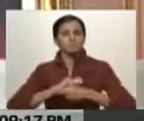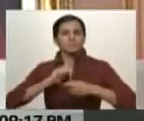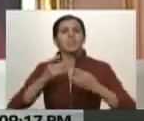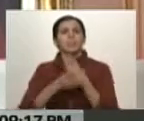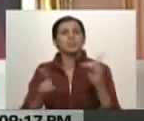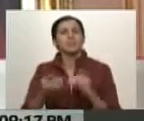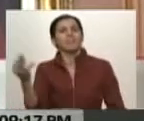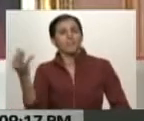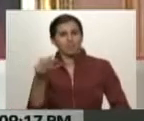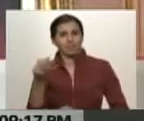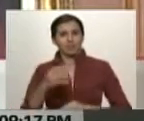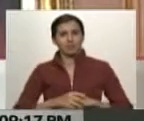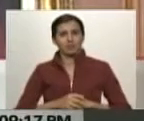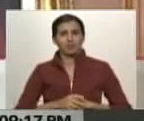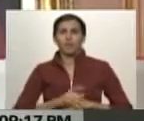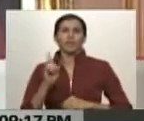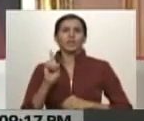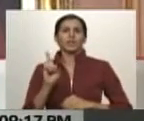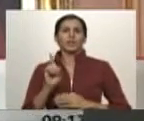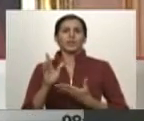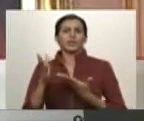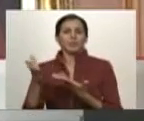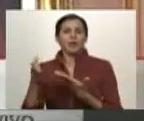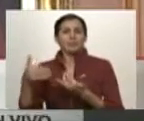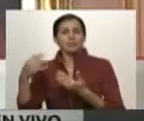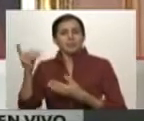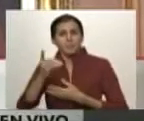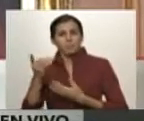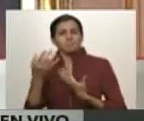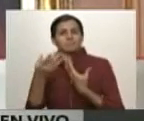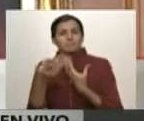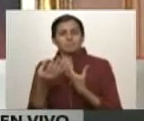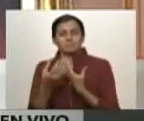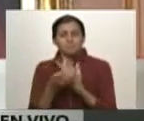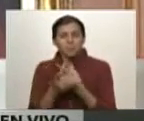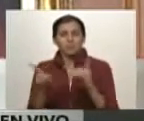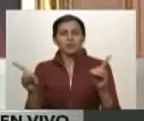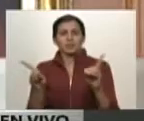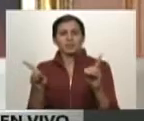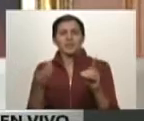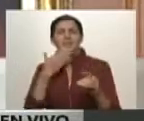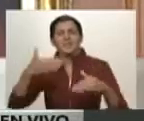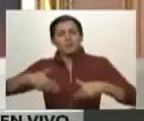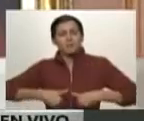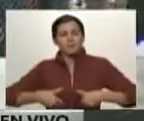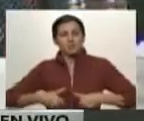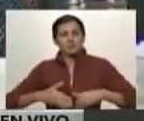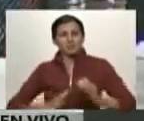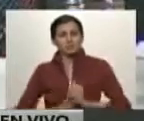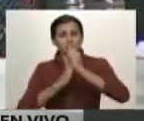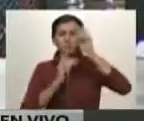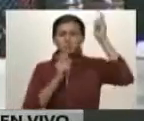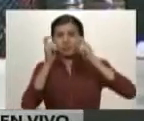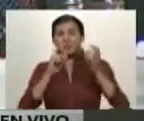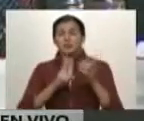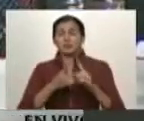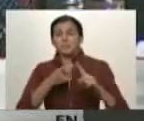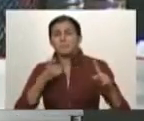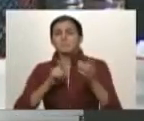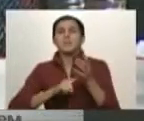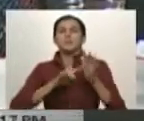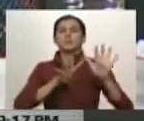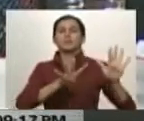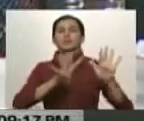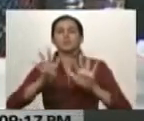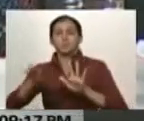lugar a duda no a democracia ha surgido de este esfuerzo maravilloso encabezado por nuestro comandante chávez de 1999